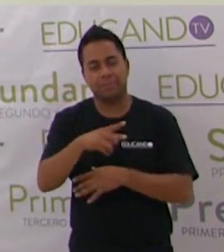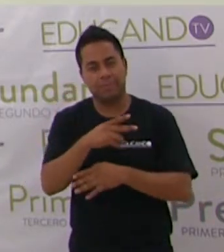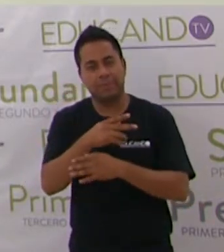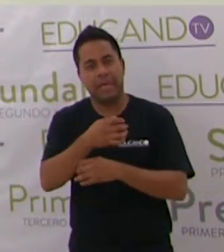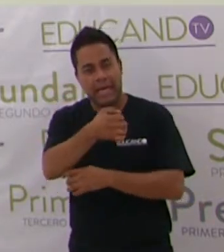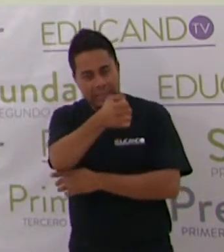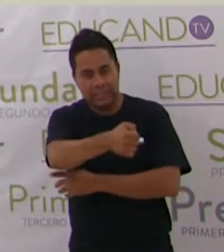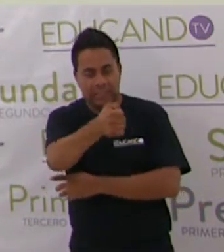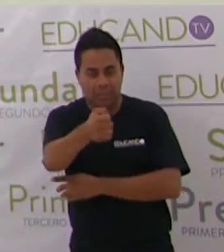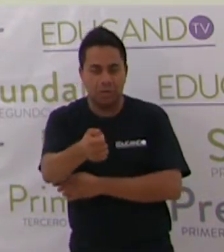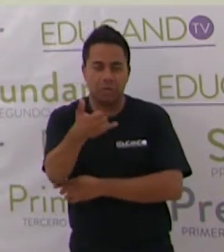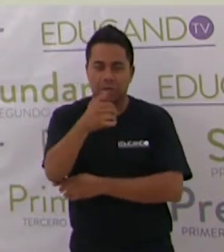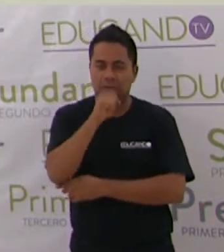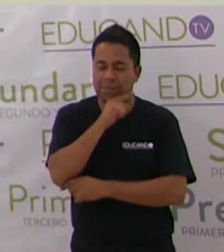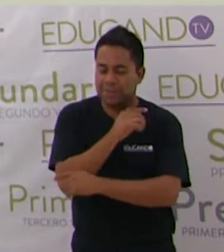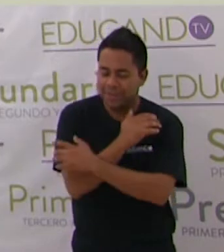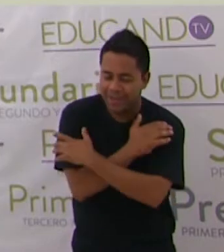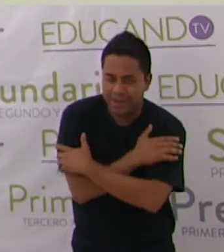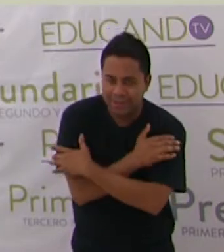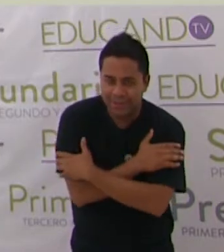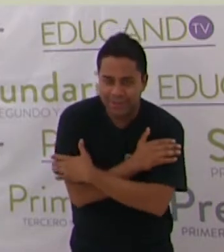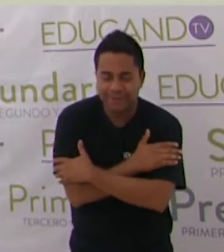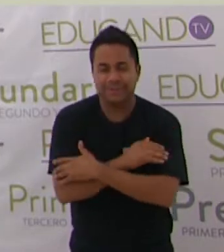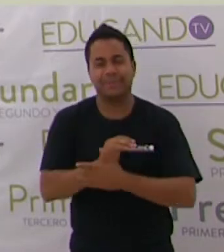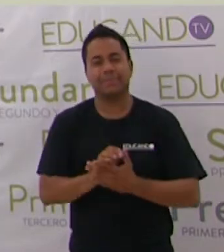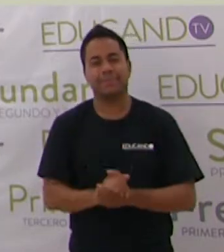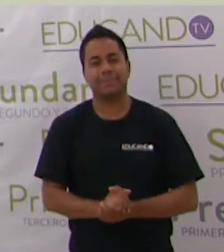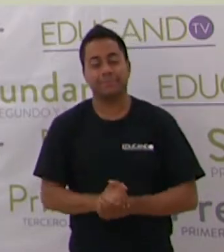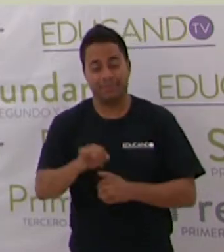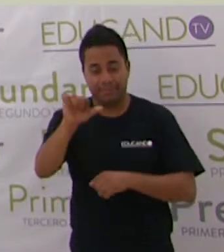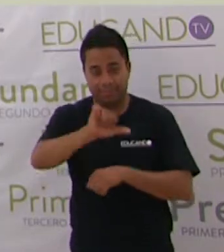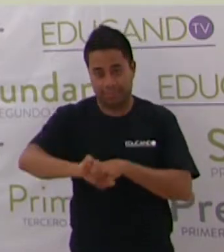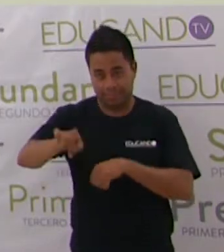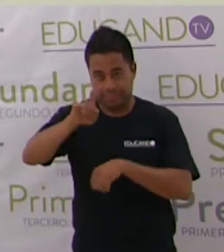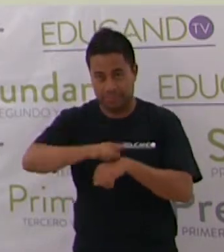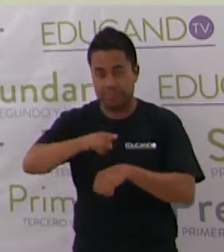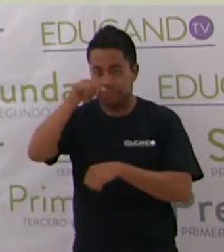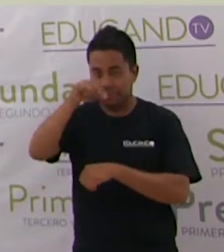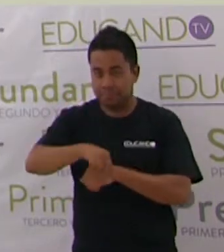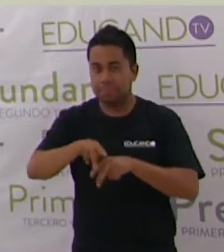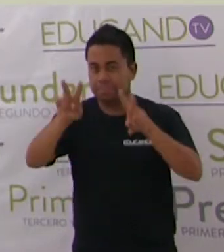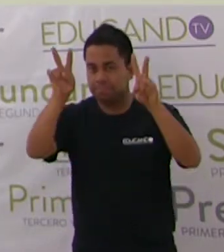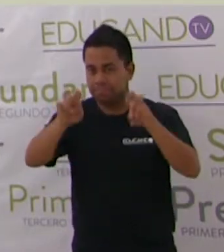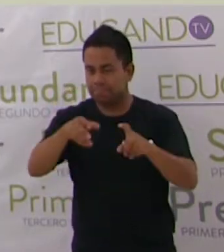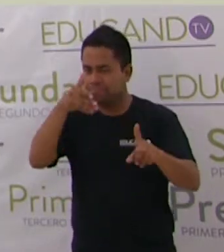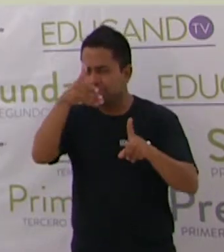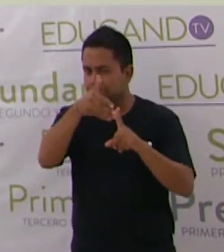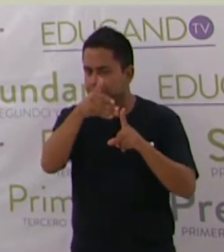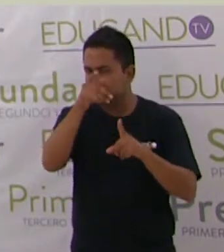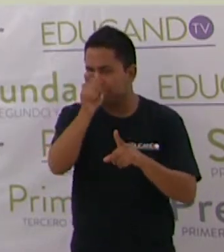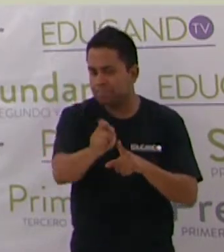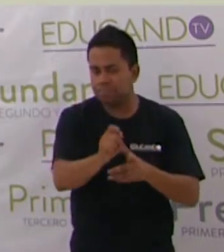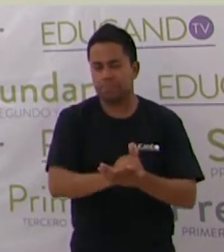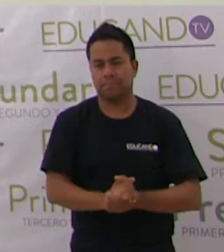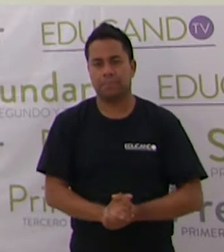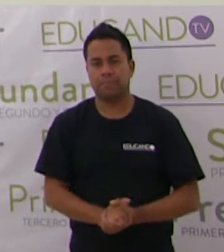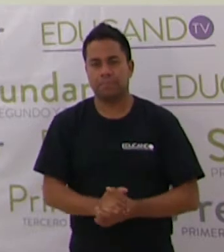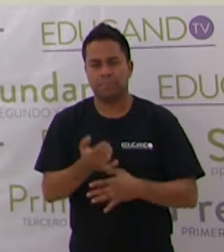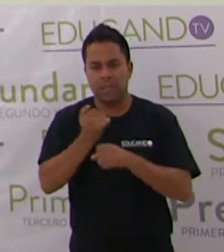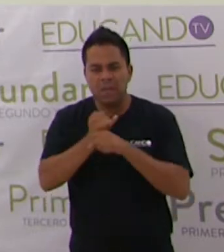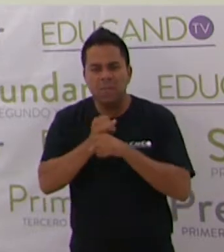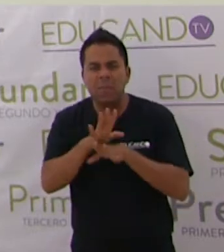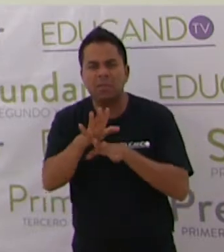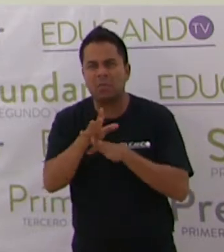y un fuerte abrazo. El día de hoy, el tema es manejo de